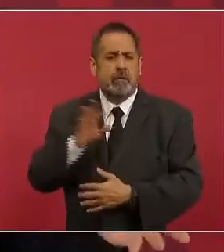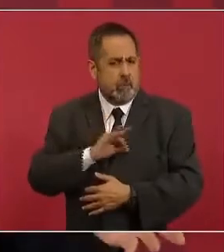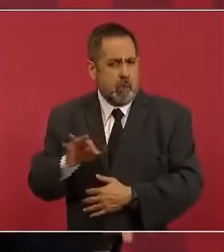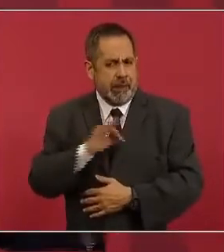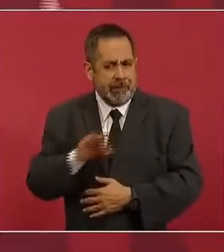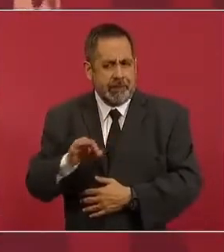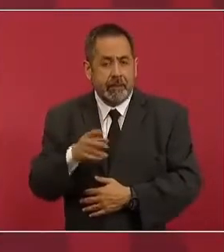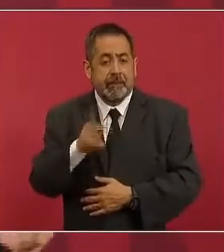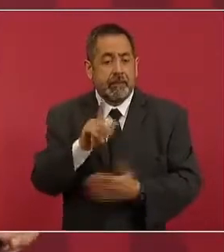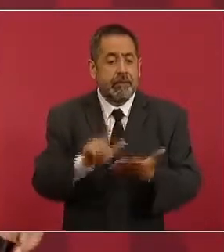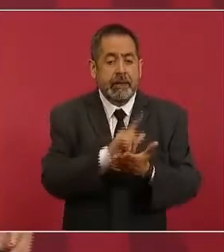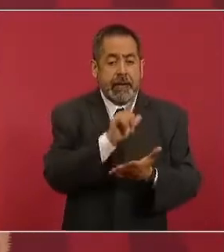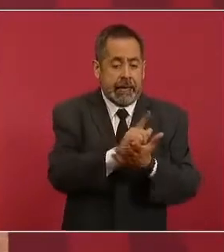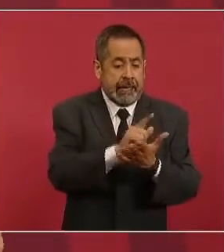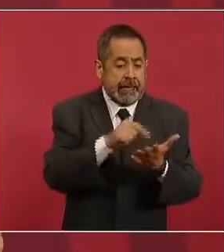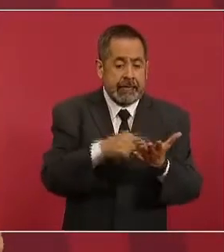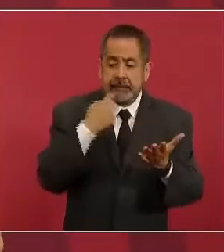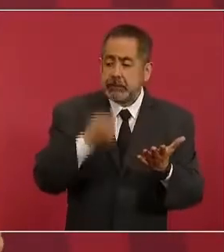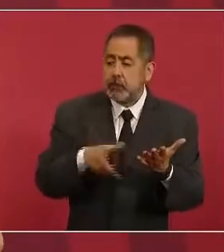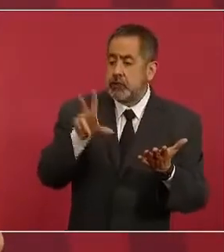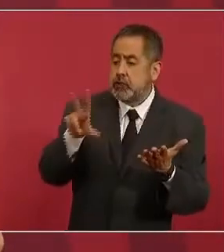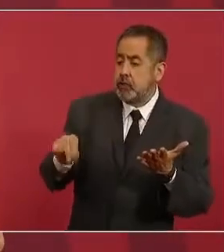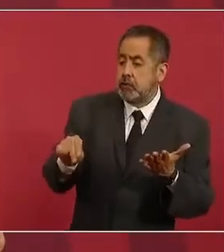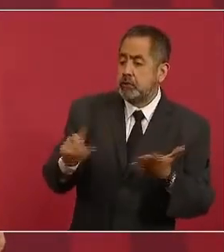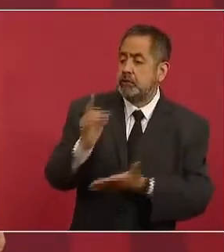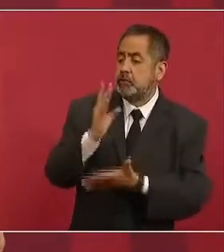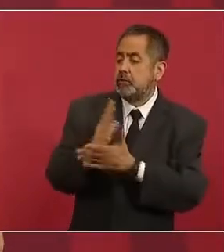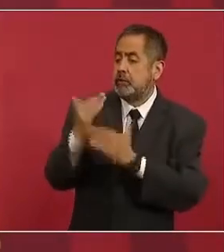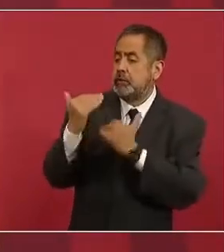reforma, no le permiten